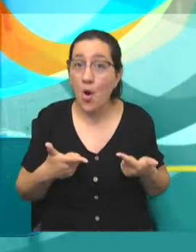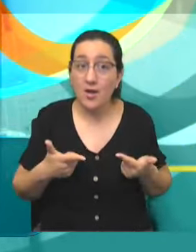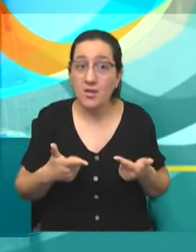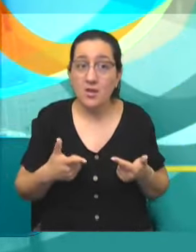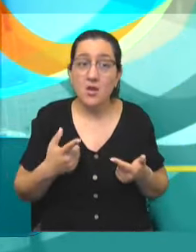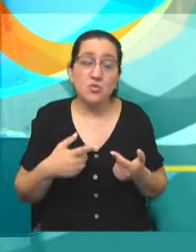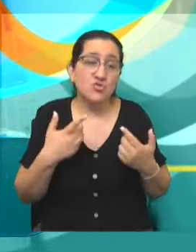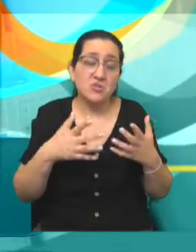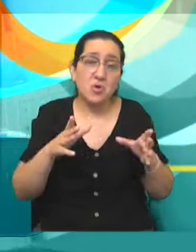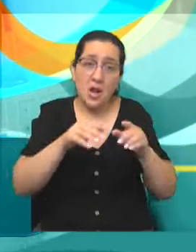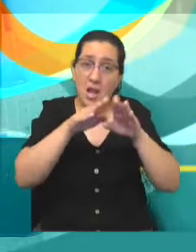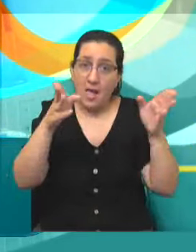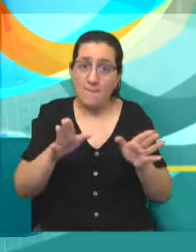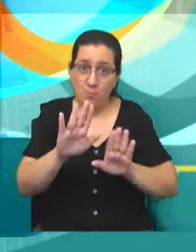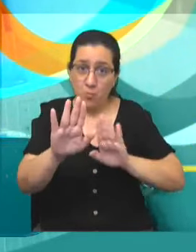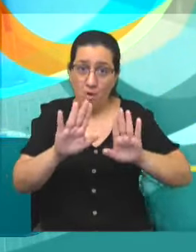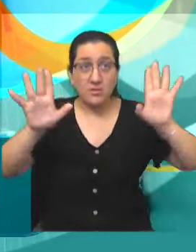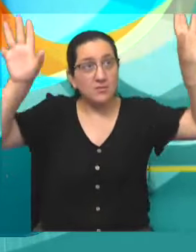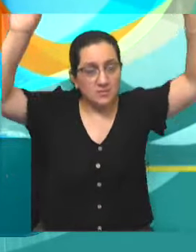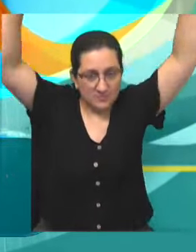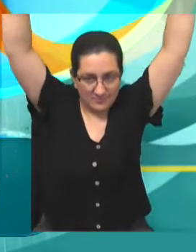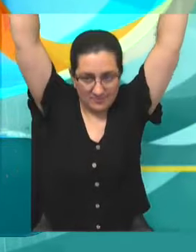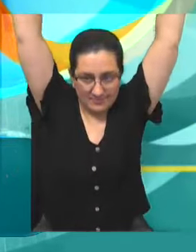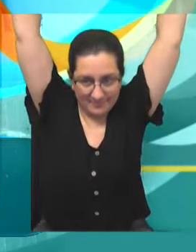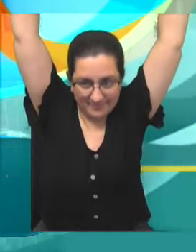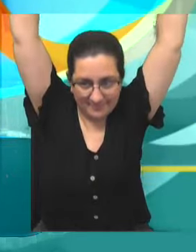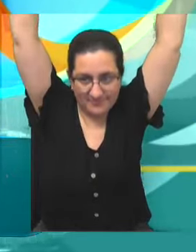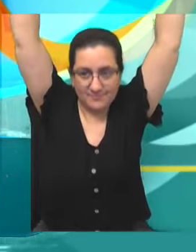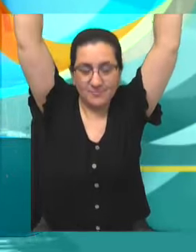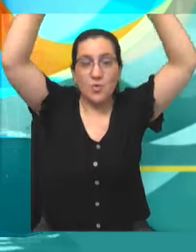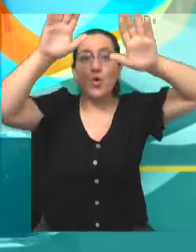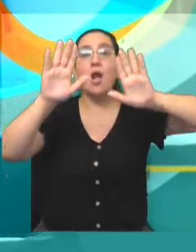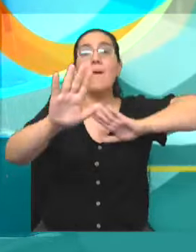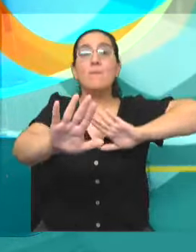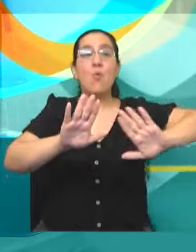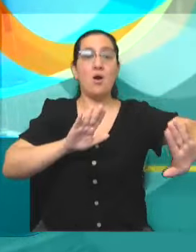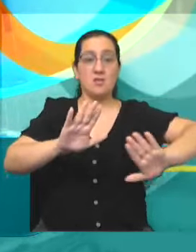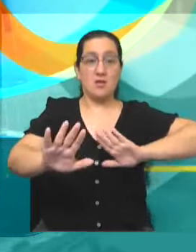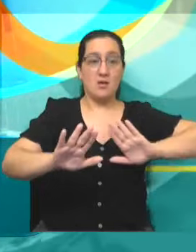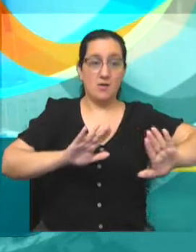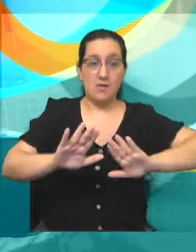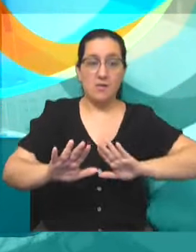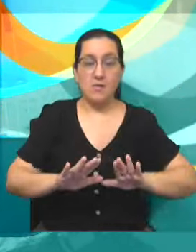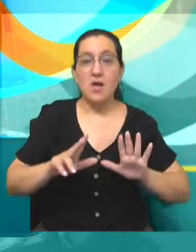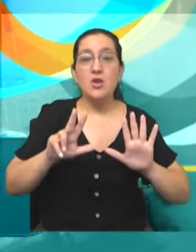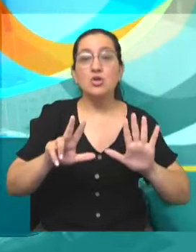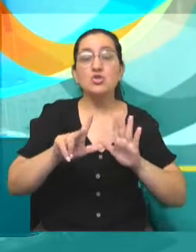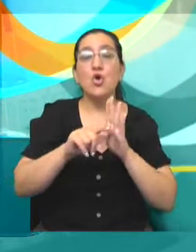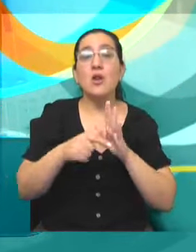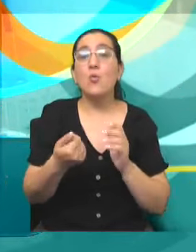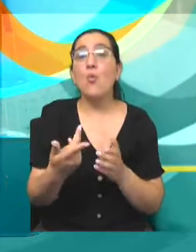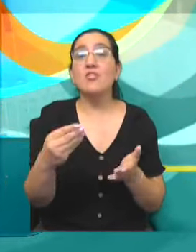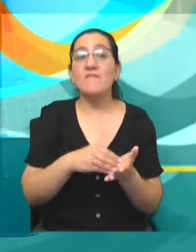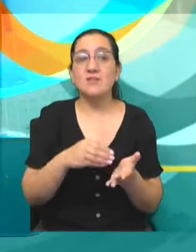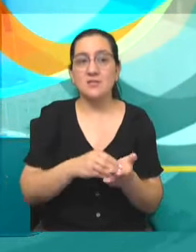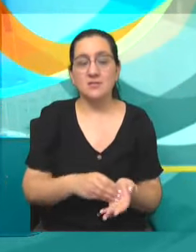marco de la puerta, abro los brazos y me tiro un poquito para adelante. En este ángulo, en este ángulo, en este ángulo. ¿Y eso en 8 horas cuántas veces yo debería hacer? Te